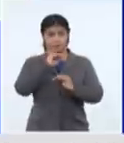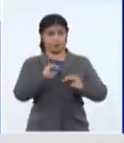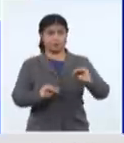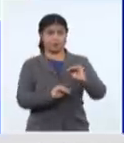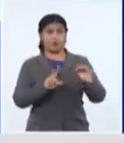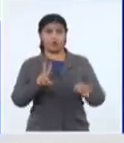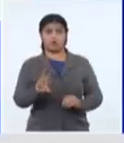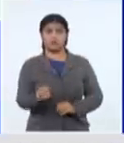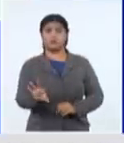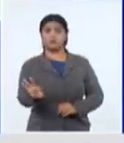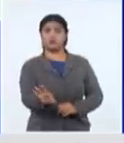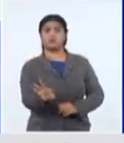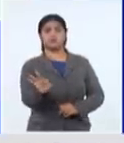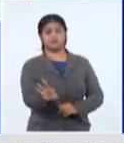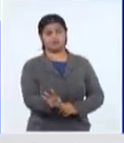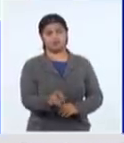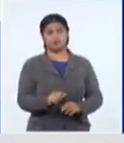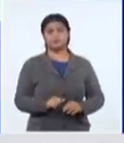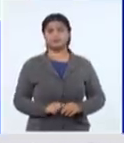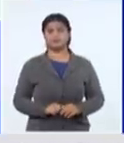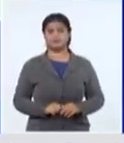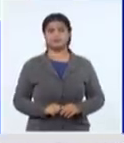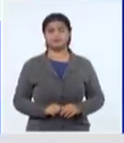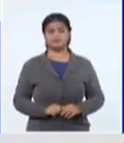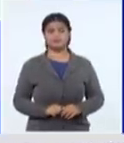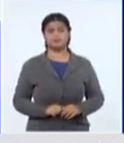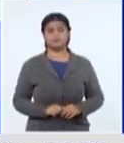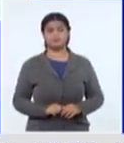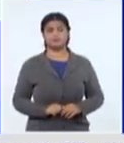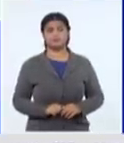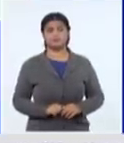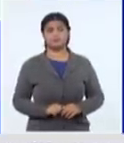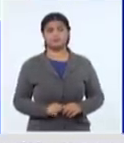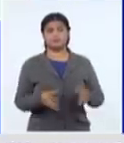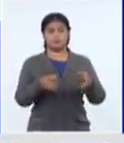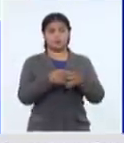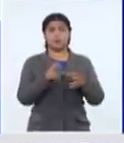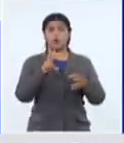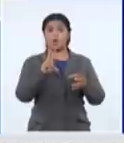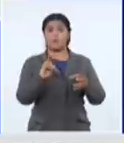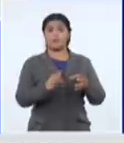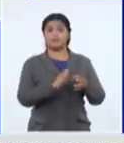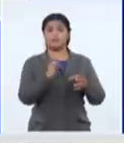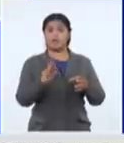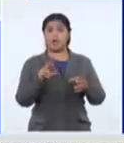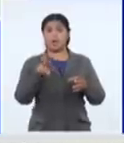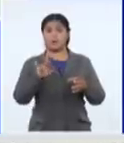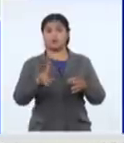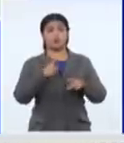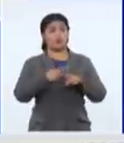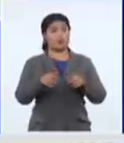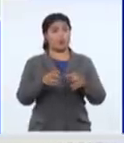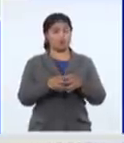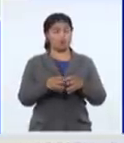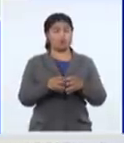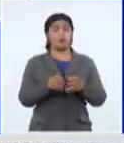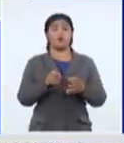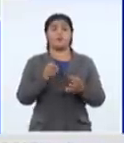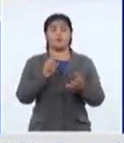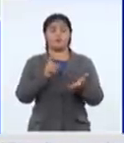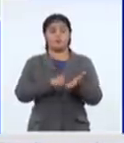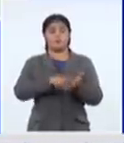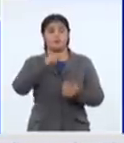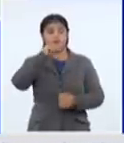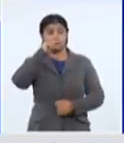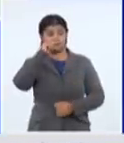100.000 habitantes. Con tasas entre 20 y 29, Pedro Betancur, Songolamaya y Limonar, y